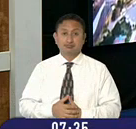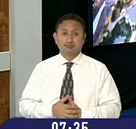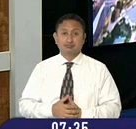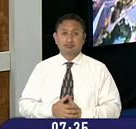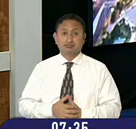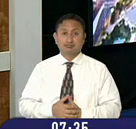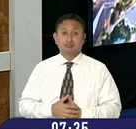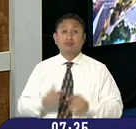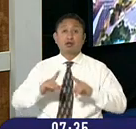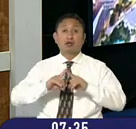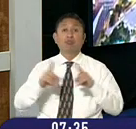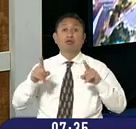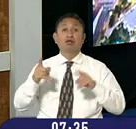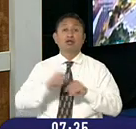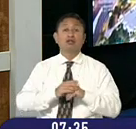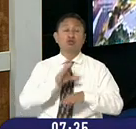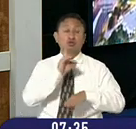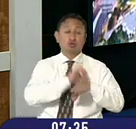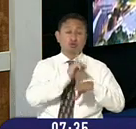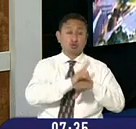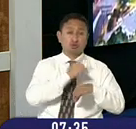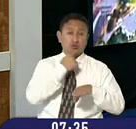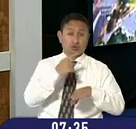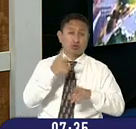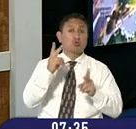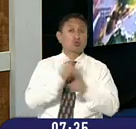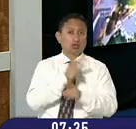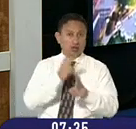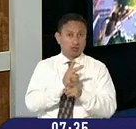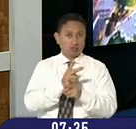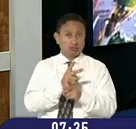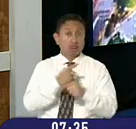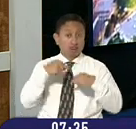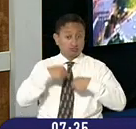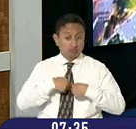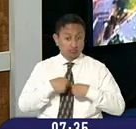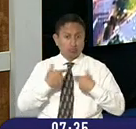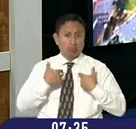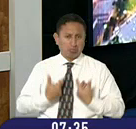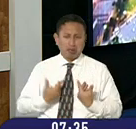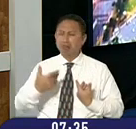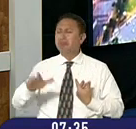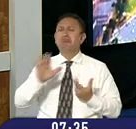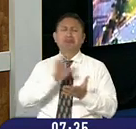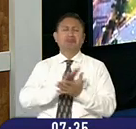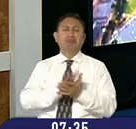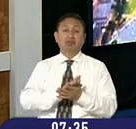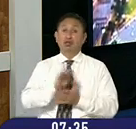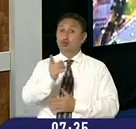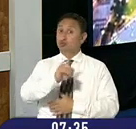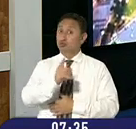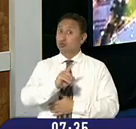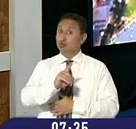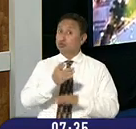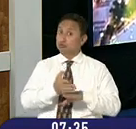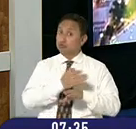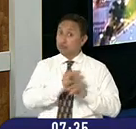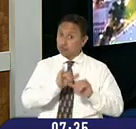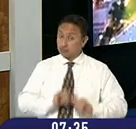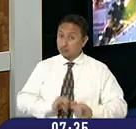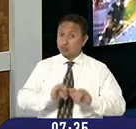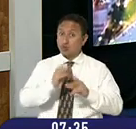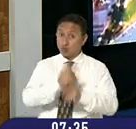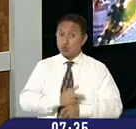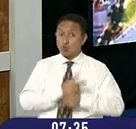los especialistas advierten que no debemos bajar la guardia, debemos estar preparados y evidentemente no abandonar